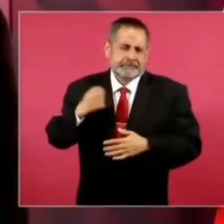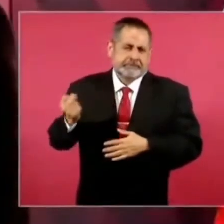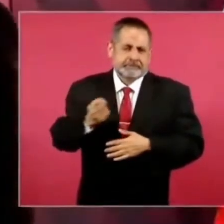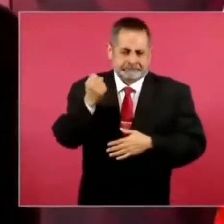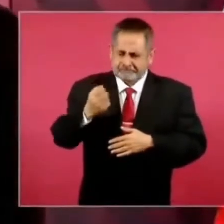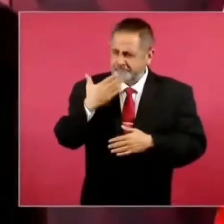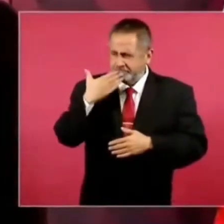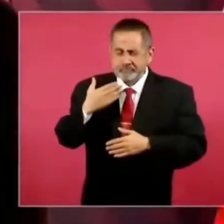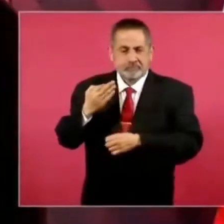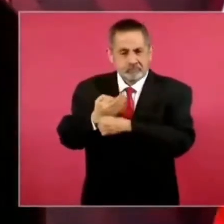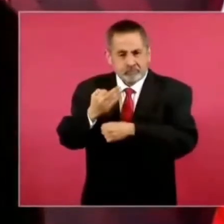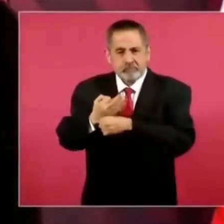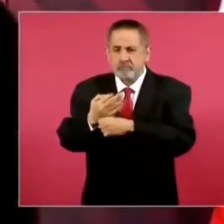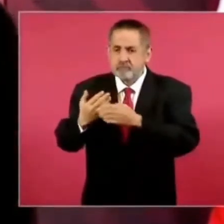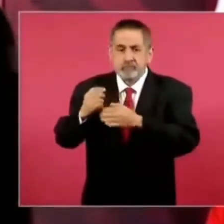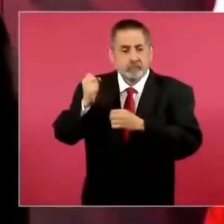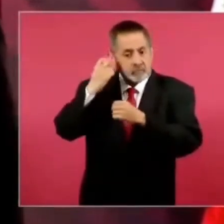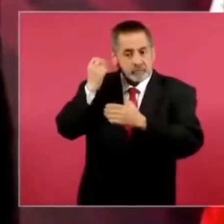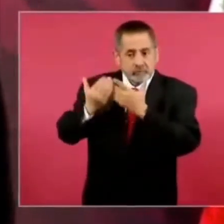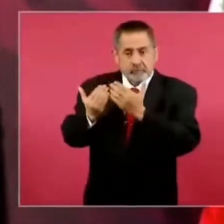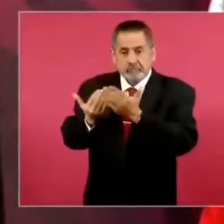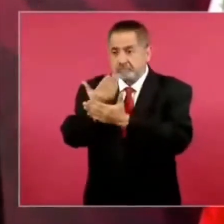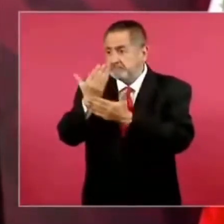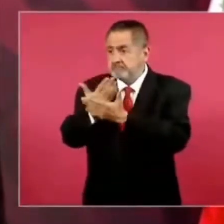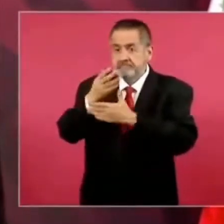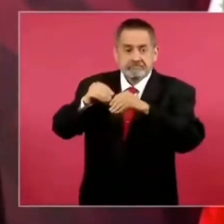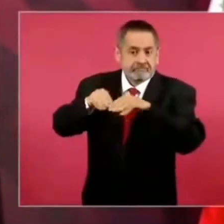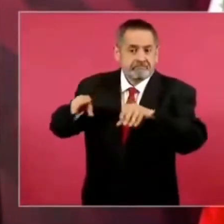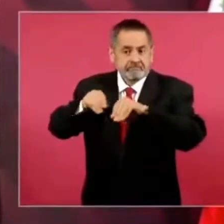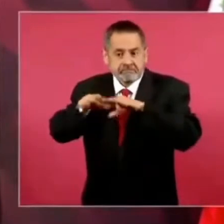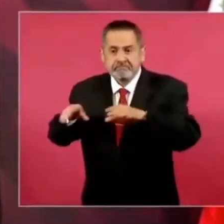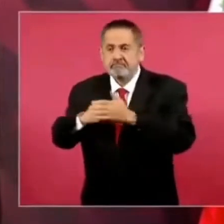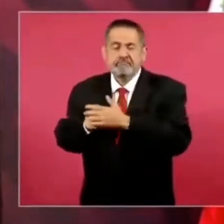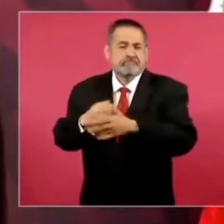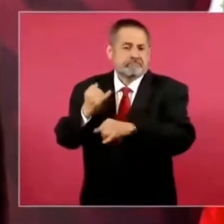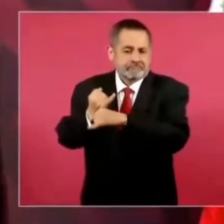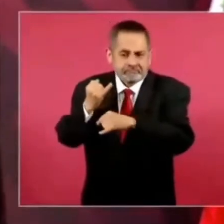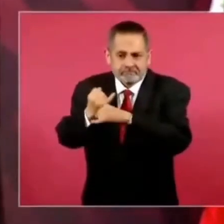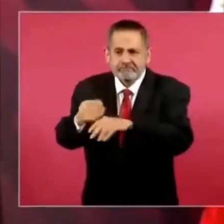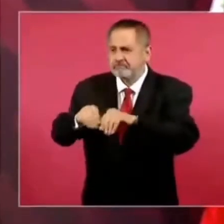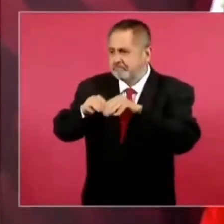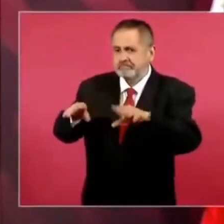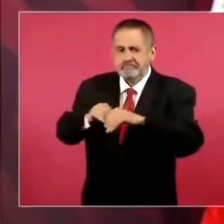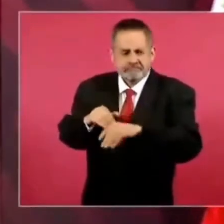afortunadamente existe la mañanera, las redes, y ahí vamos